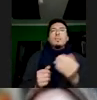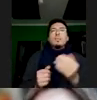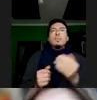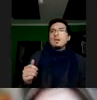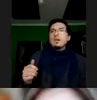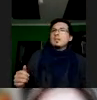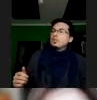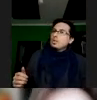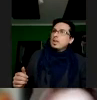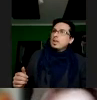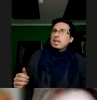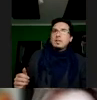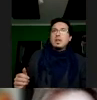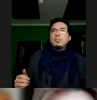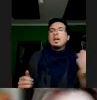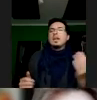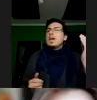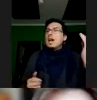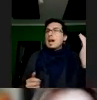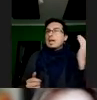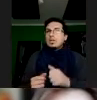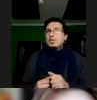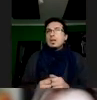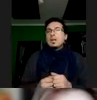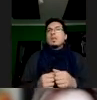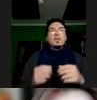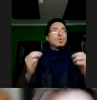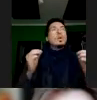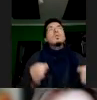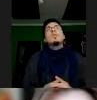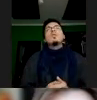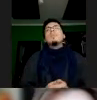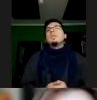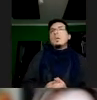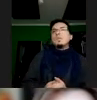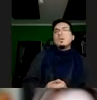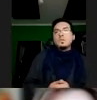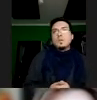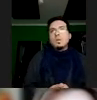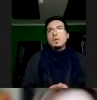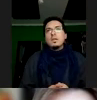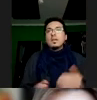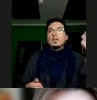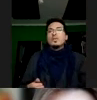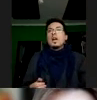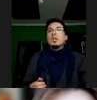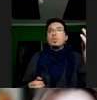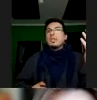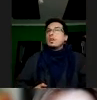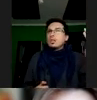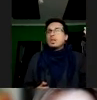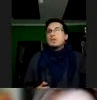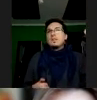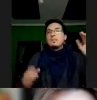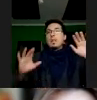este caso prácticamente se corta la casa por la mitad. ¿A qué altura? Recuerden que todo esto es normalizado, chiquillos. Recuerden que en este caso la altura